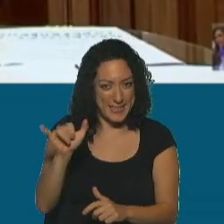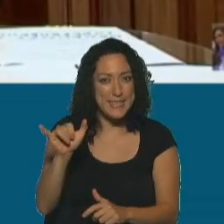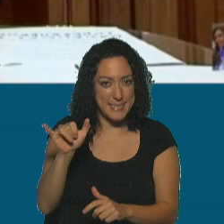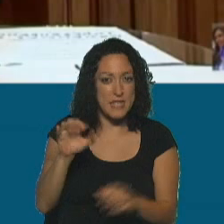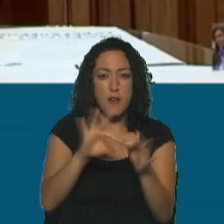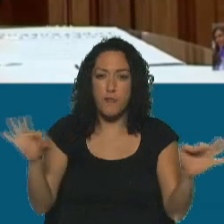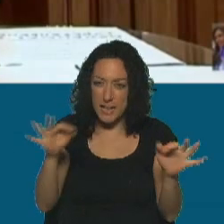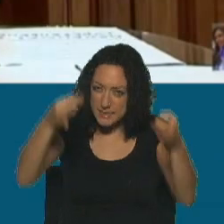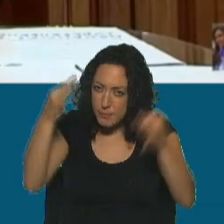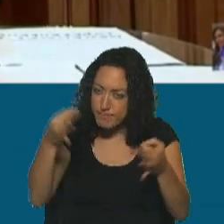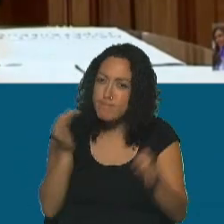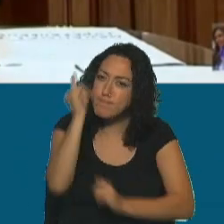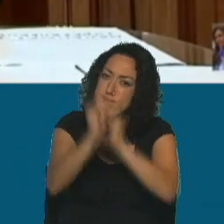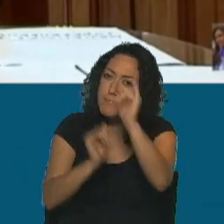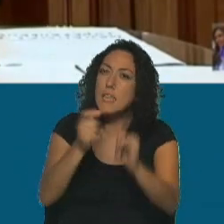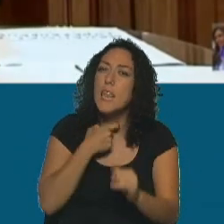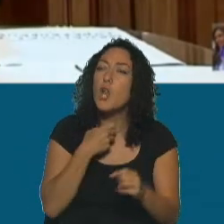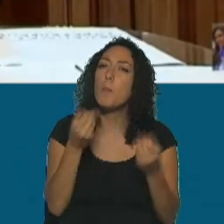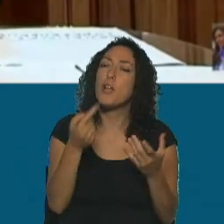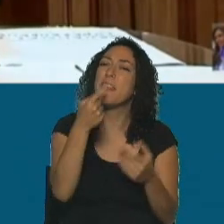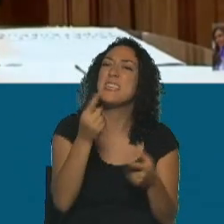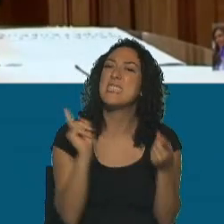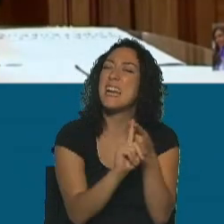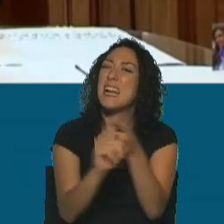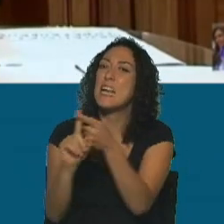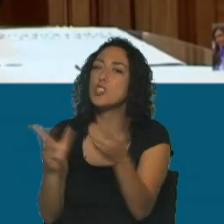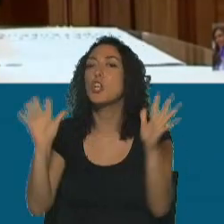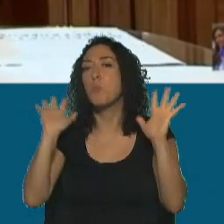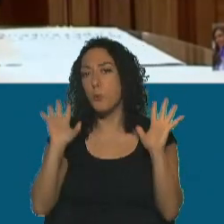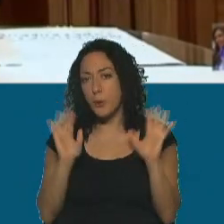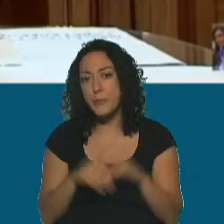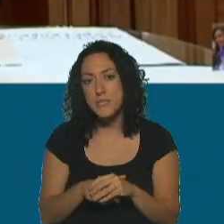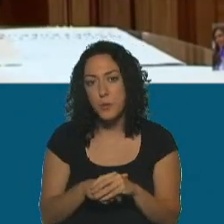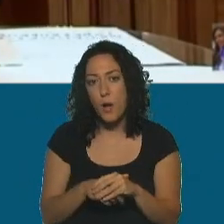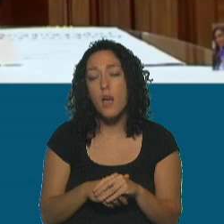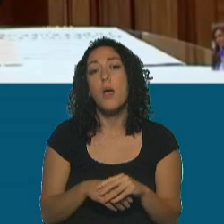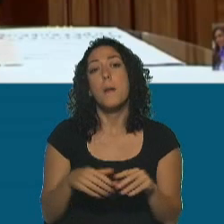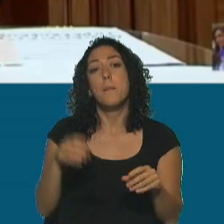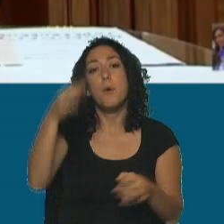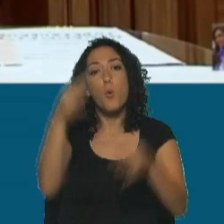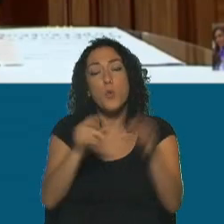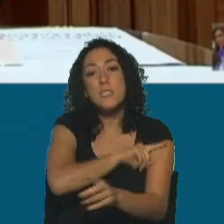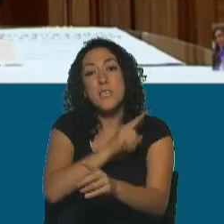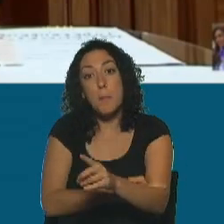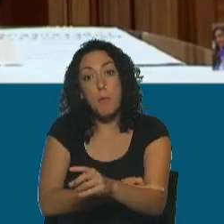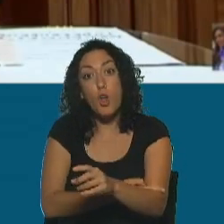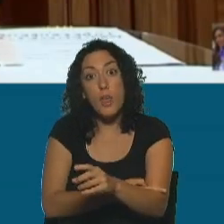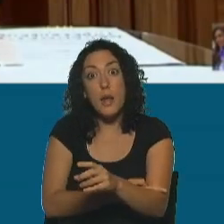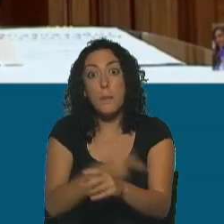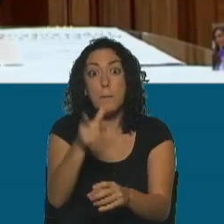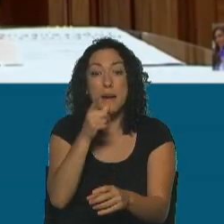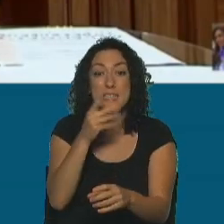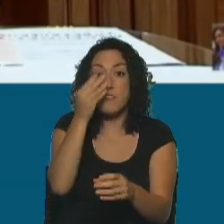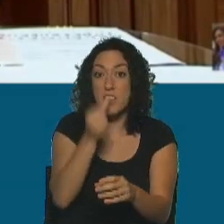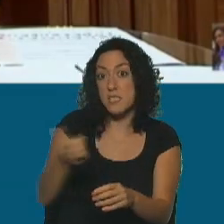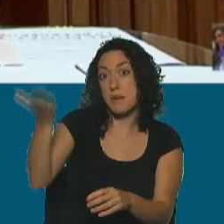la frase porque habla de relaciones promiscuas. El Poder Judicial, que quedó con la cola al aire el fin